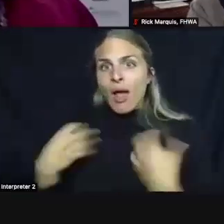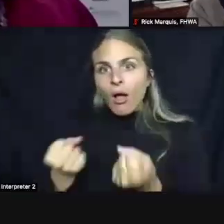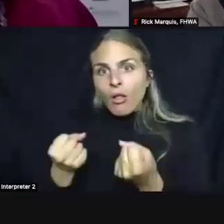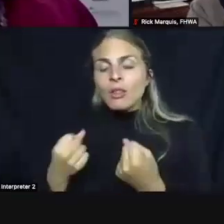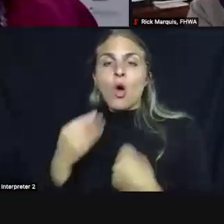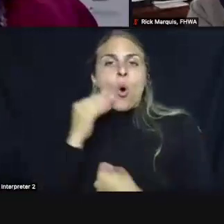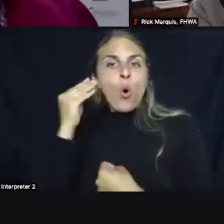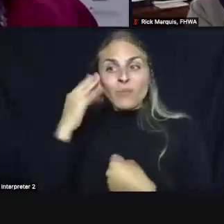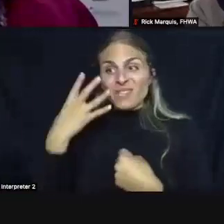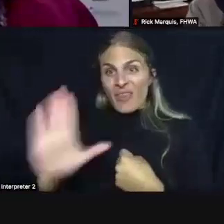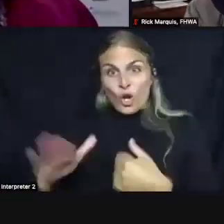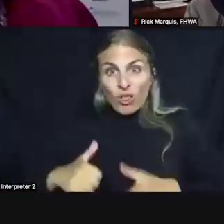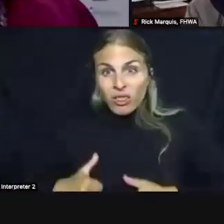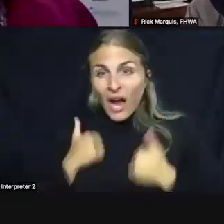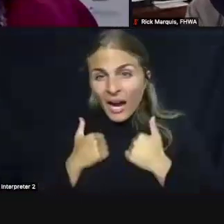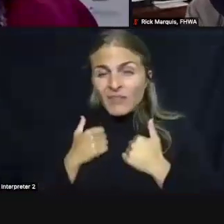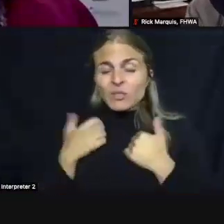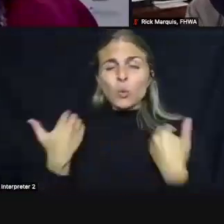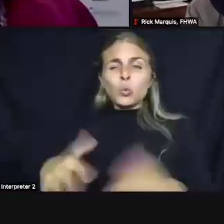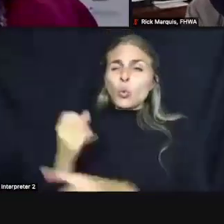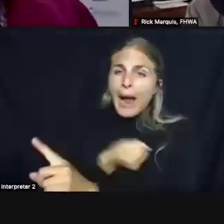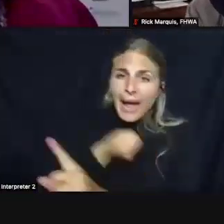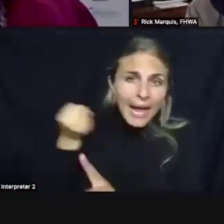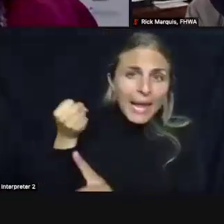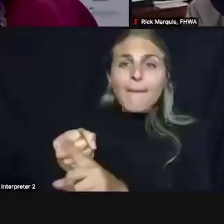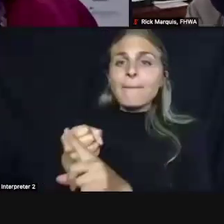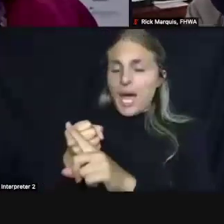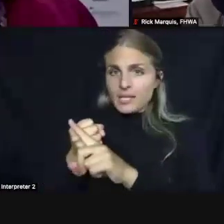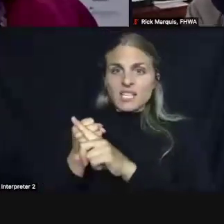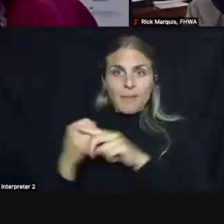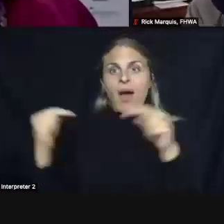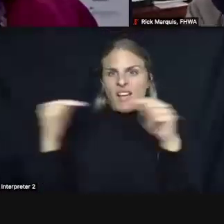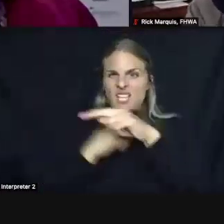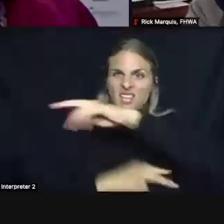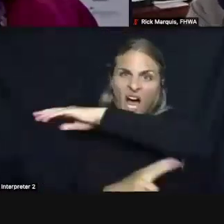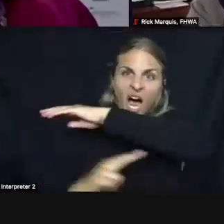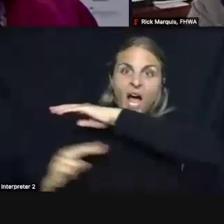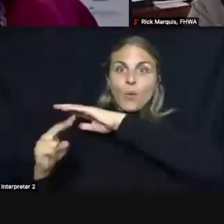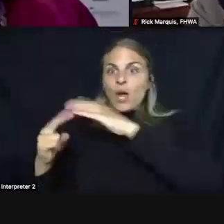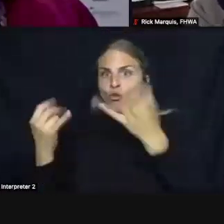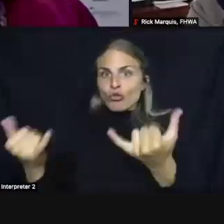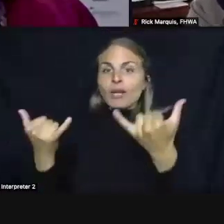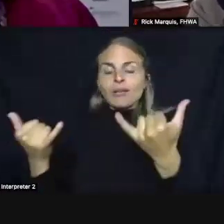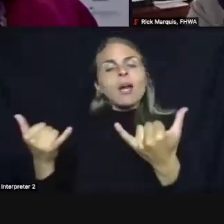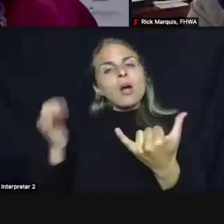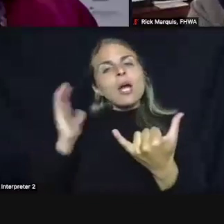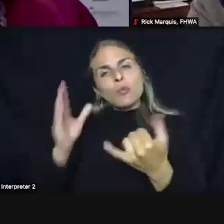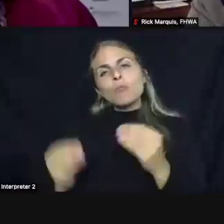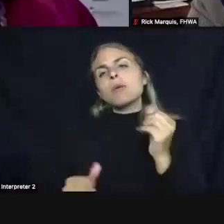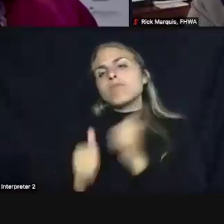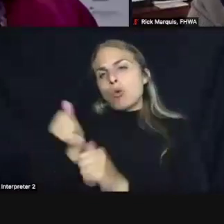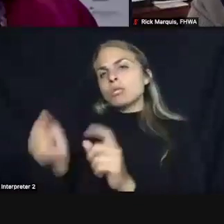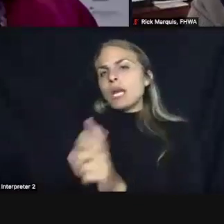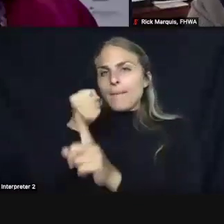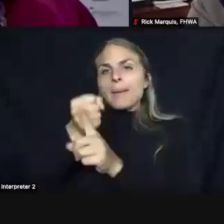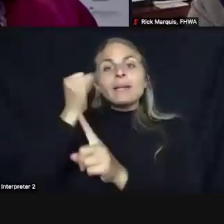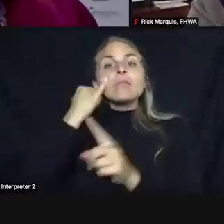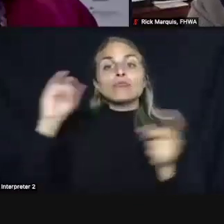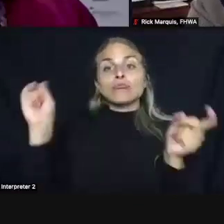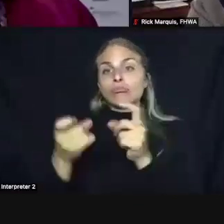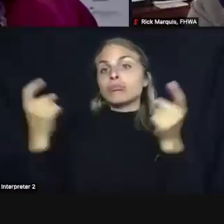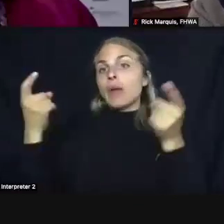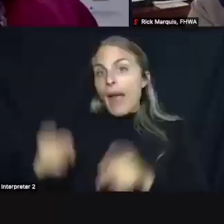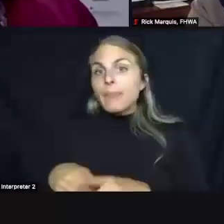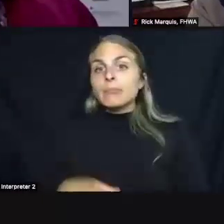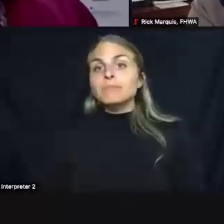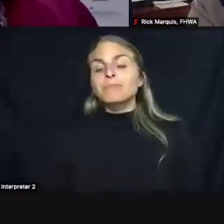de I-81 están más impactados por la carretera en su formato actual y que van a